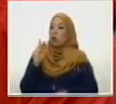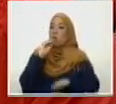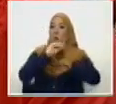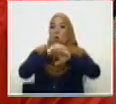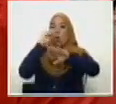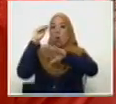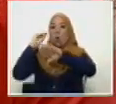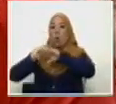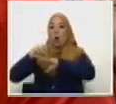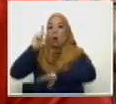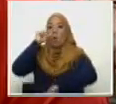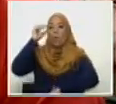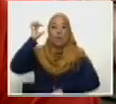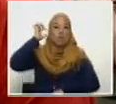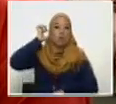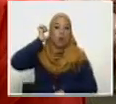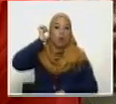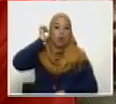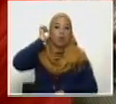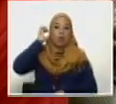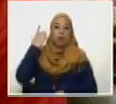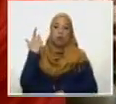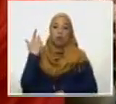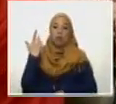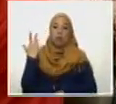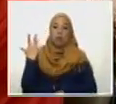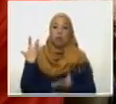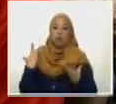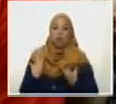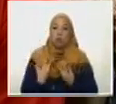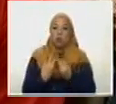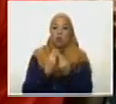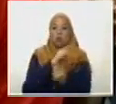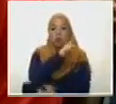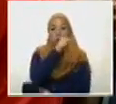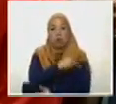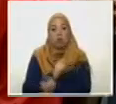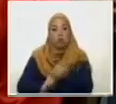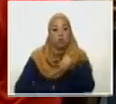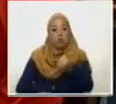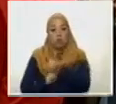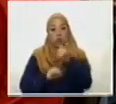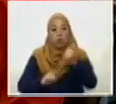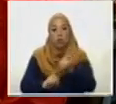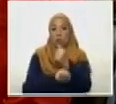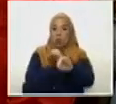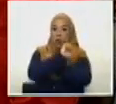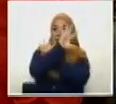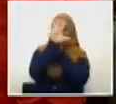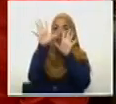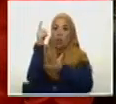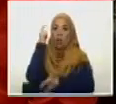a los patriotas a que con mucha firmeza, con mucha claridad,